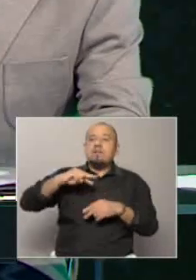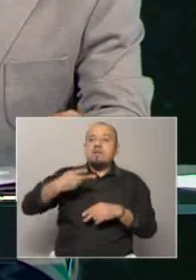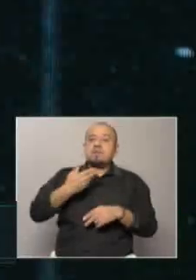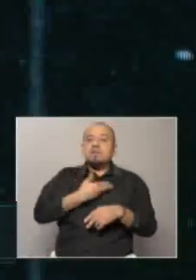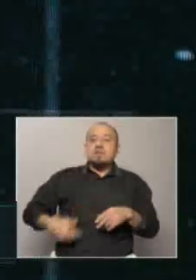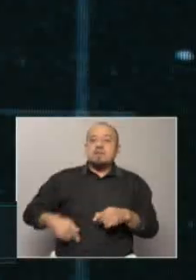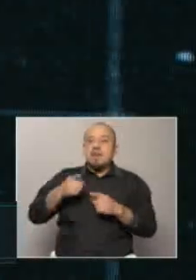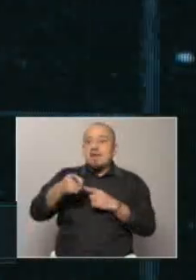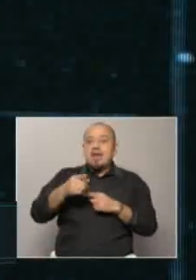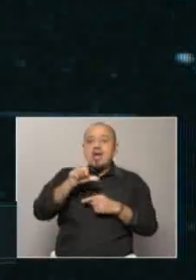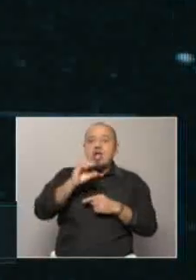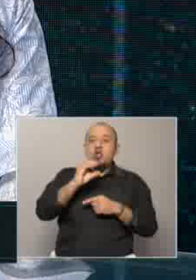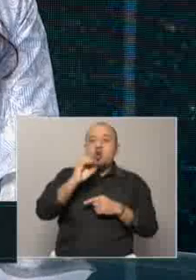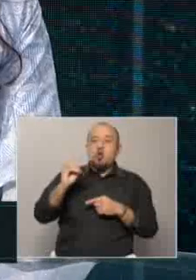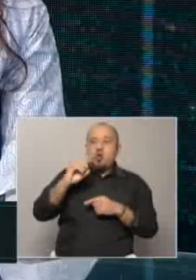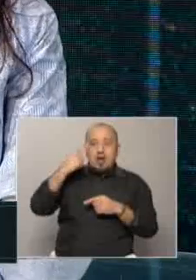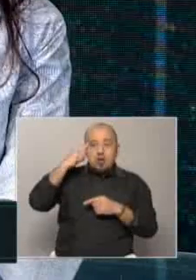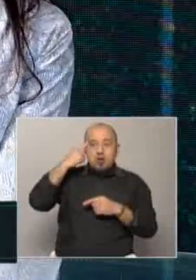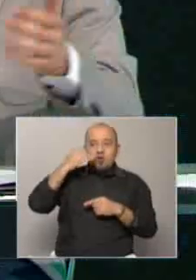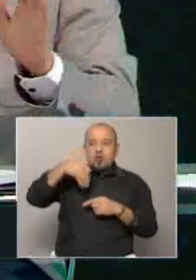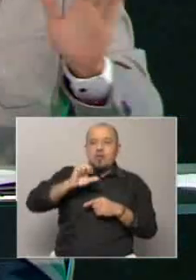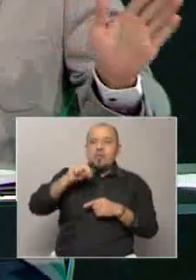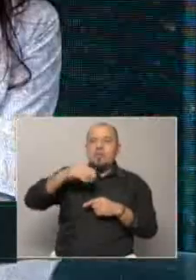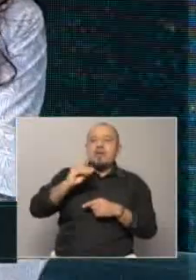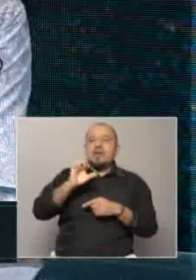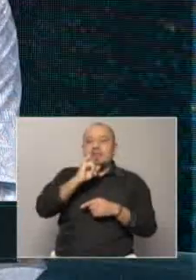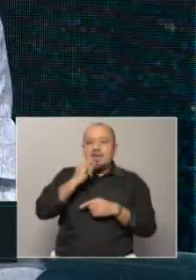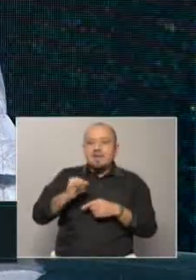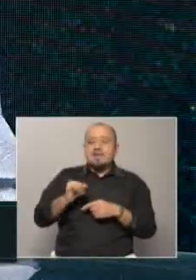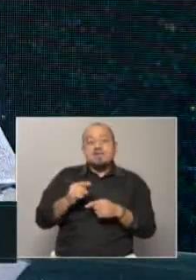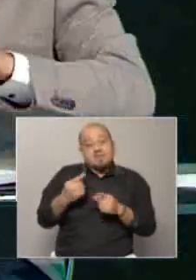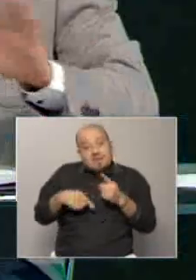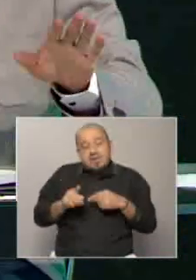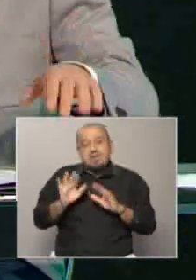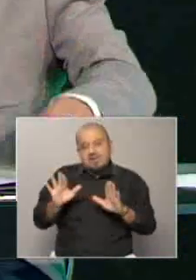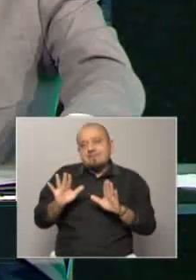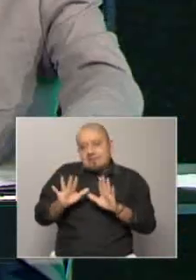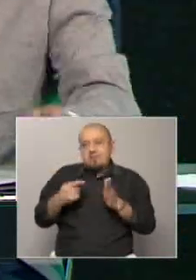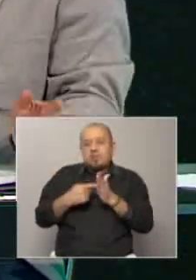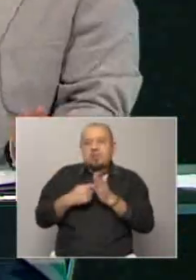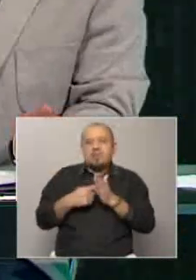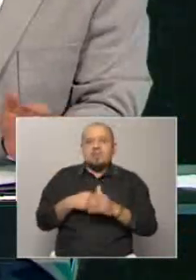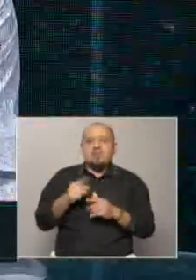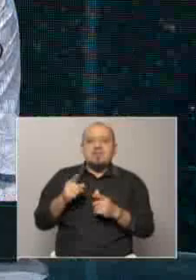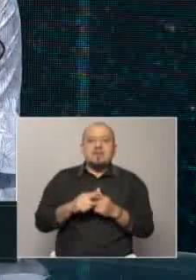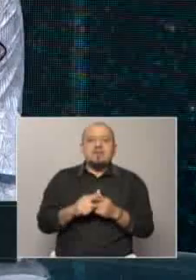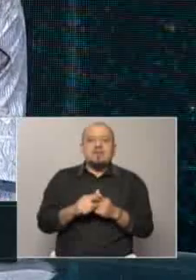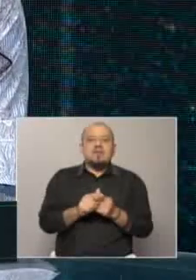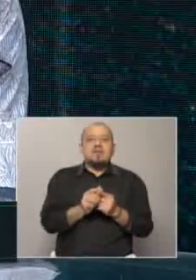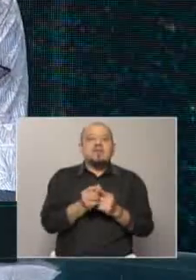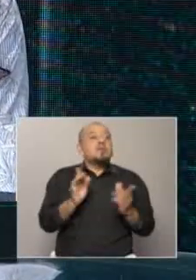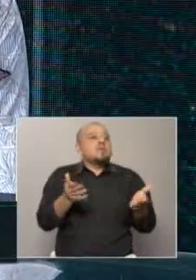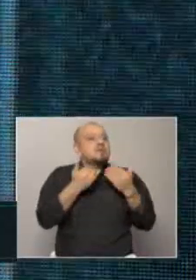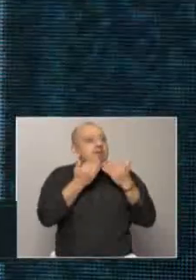es el Loco Méndez. Así le dicen. Así el apodo. No sé quién le puso el apodo, pero 10 puntos. Como no sabemos qué es lo que le